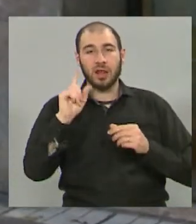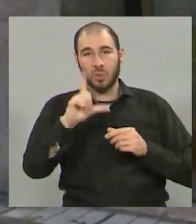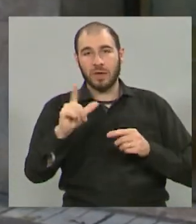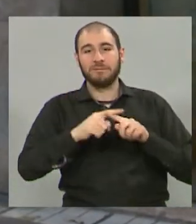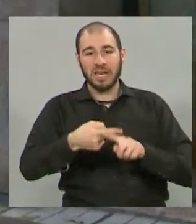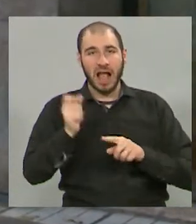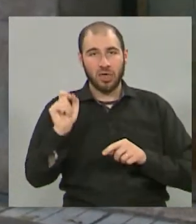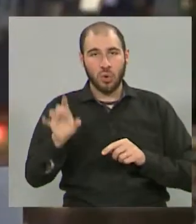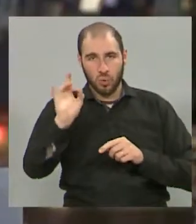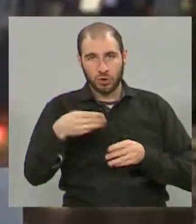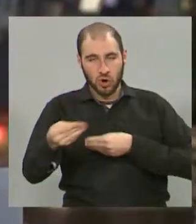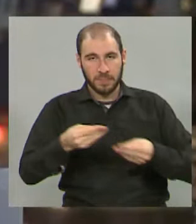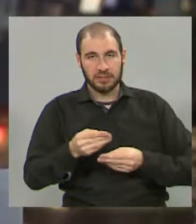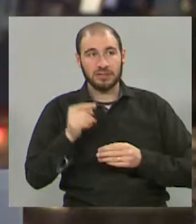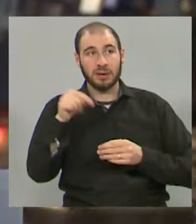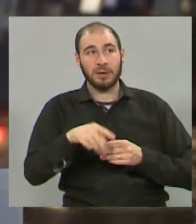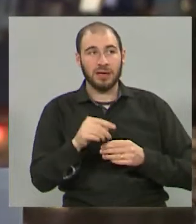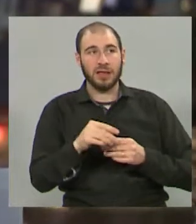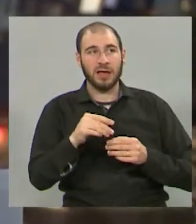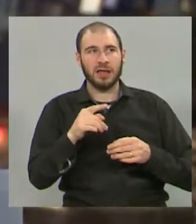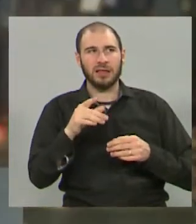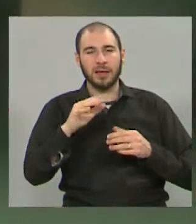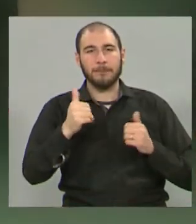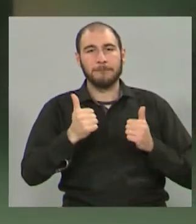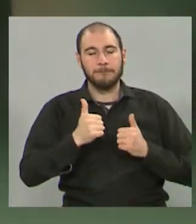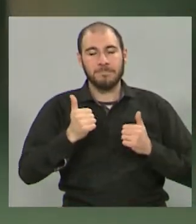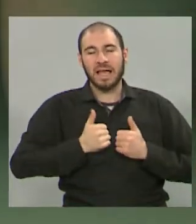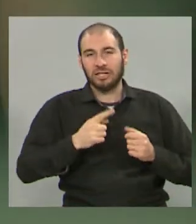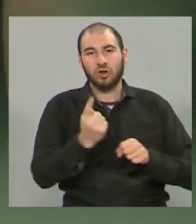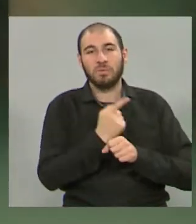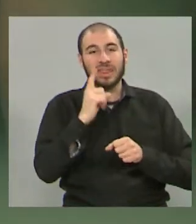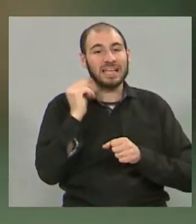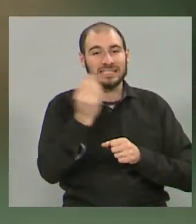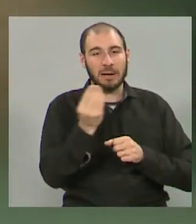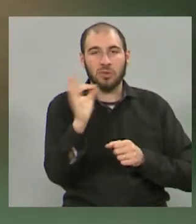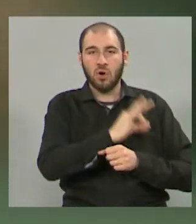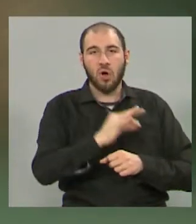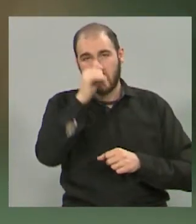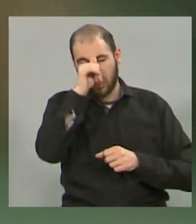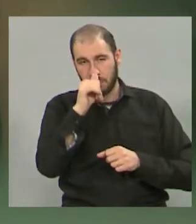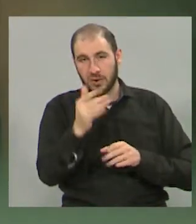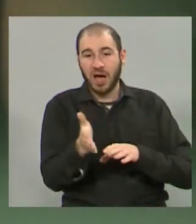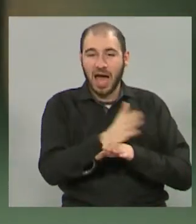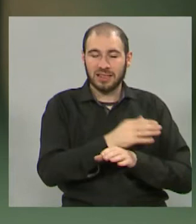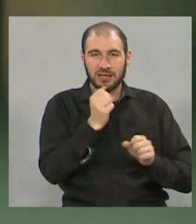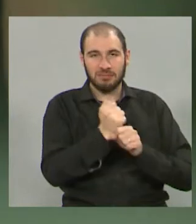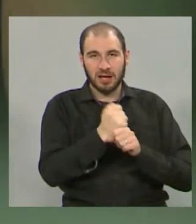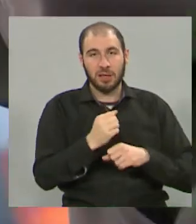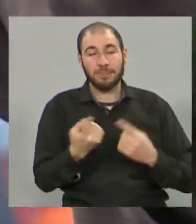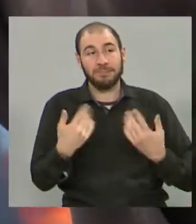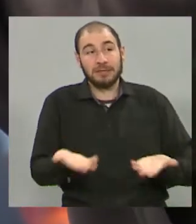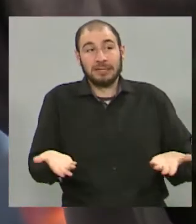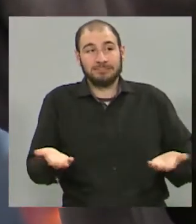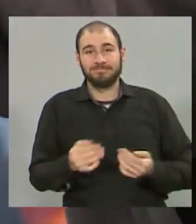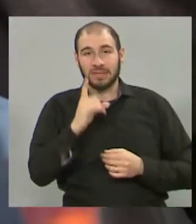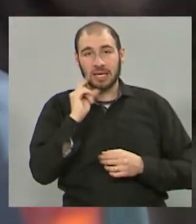y también señalaron que no va a poder tomarse como franco compensatorio de los días sábados o de los domingos previos trabajados pero bueno